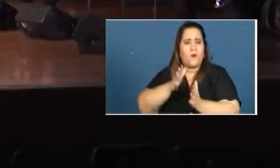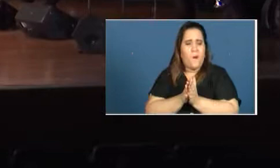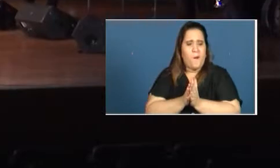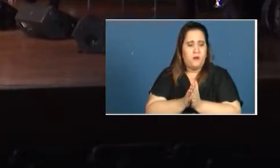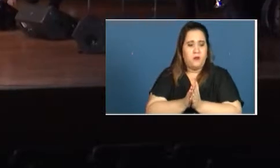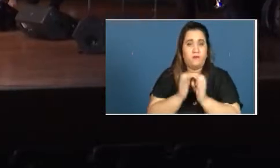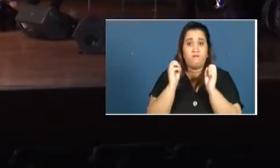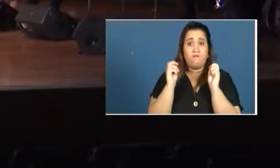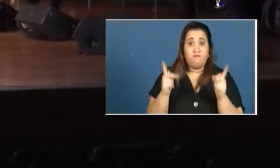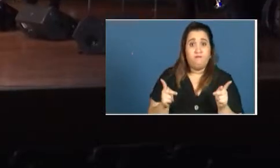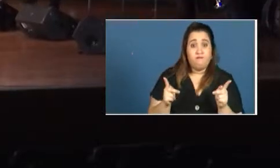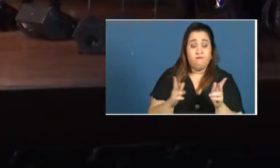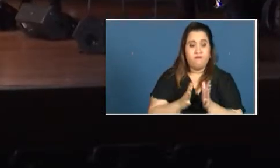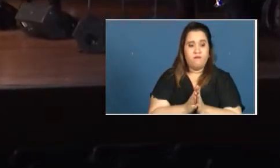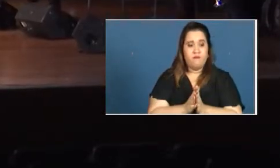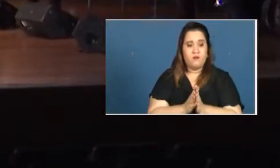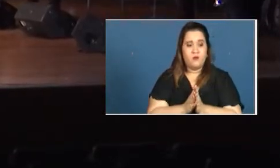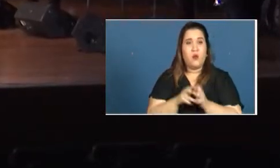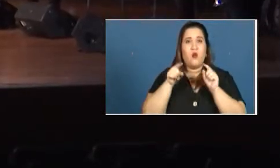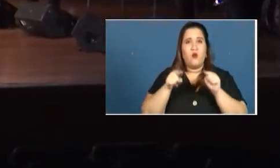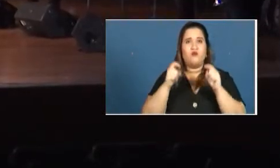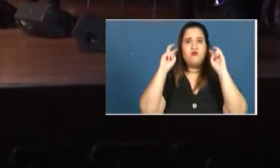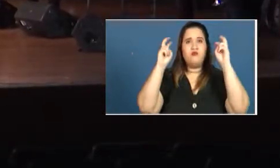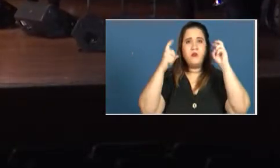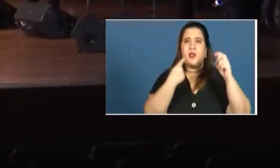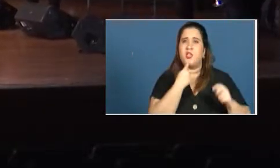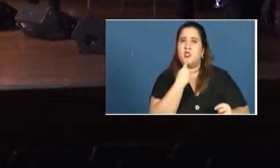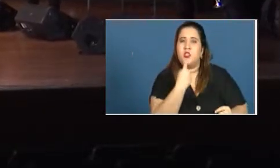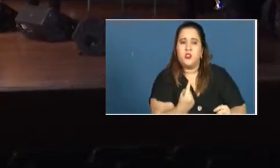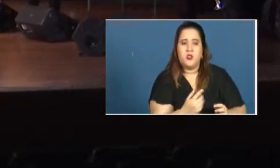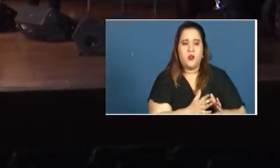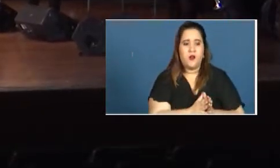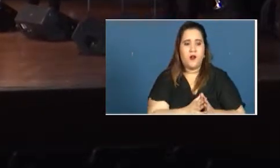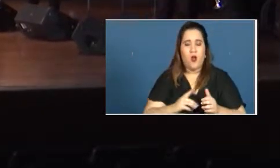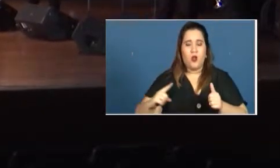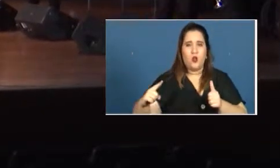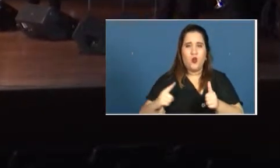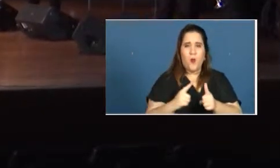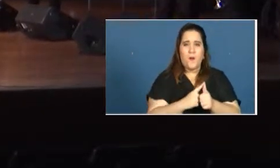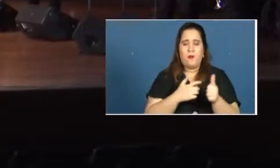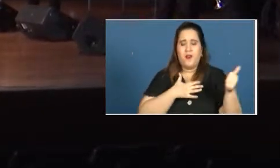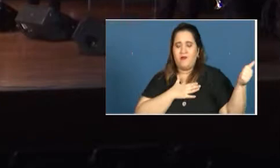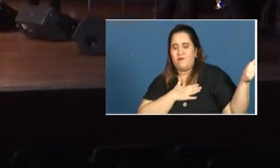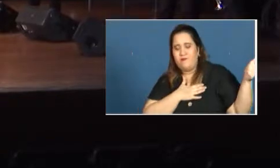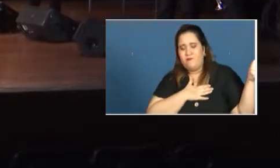que, un tema que se titula Tu primer bolero.